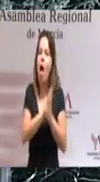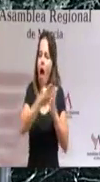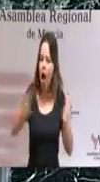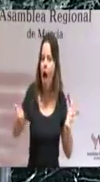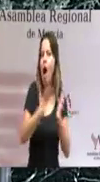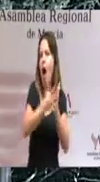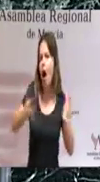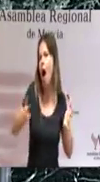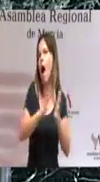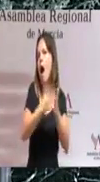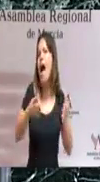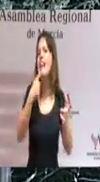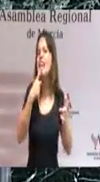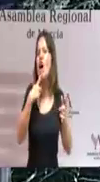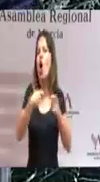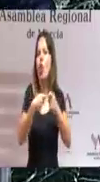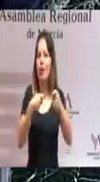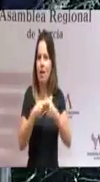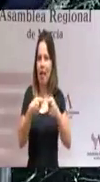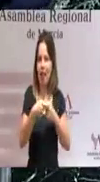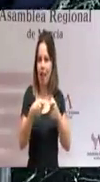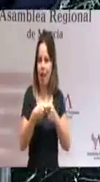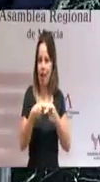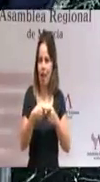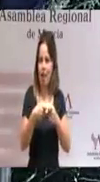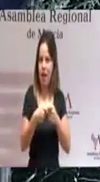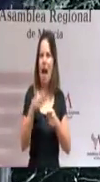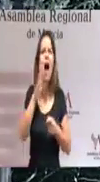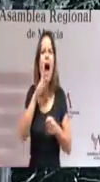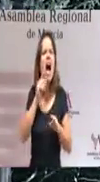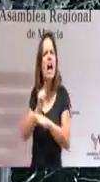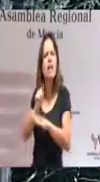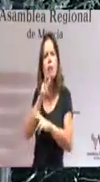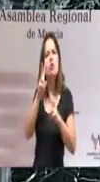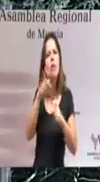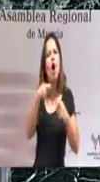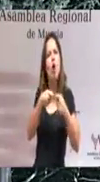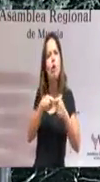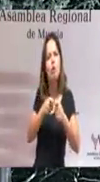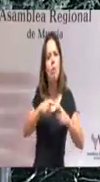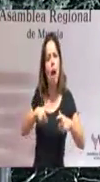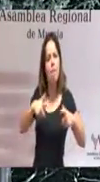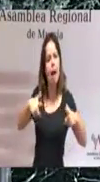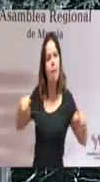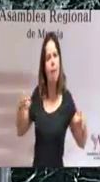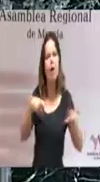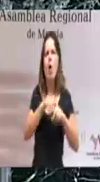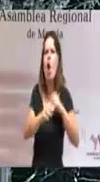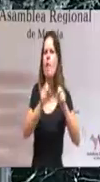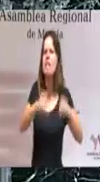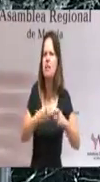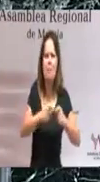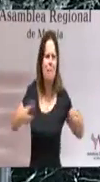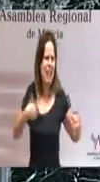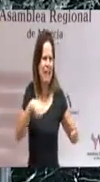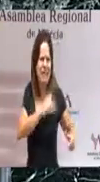Hablan y habla usted de la concertada. Y ceban sus críticas en la idea de que los conciertos crecen de forma desordenada, desmesurada, y